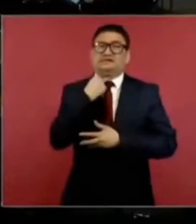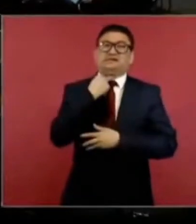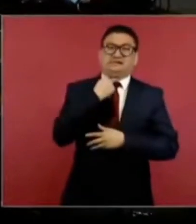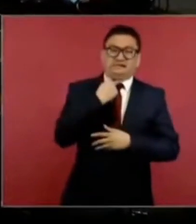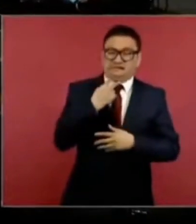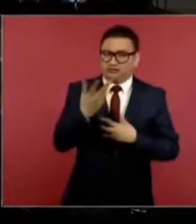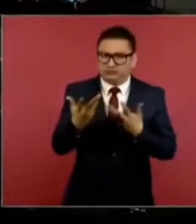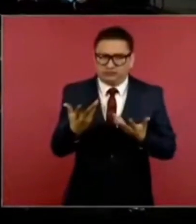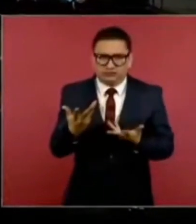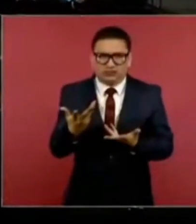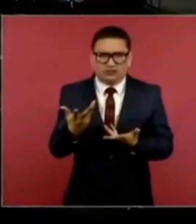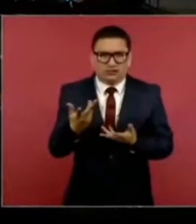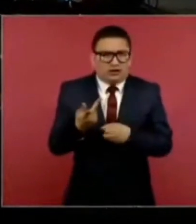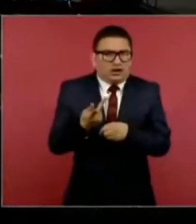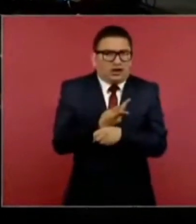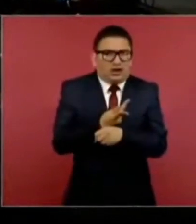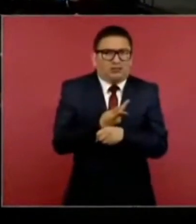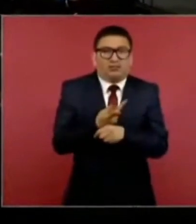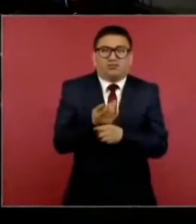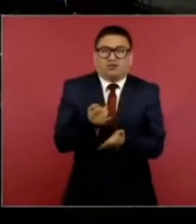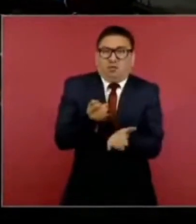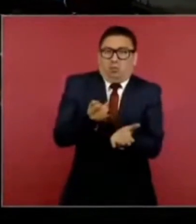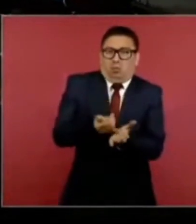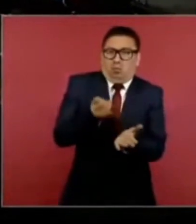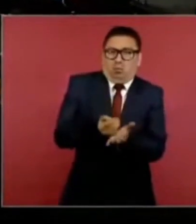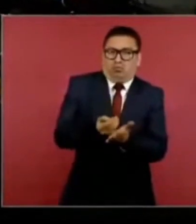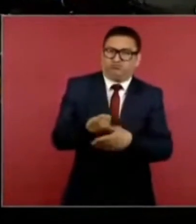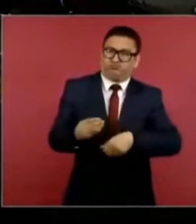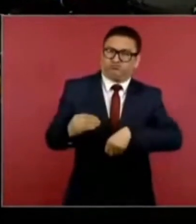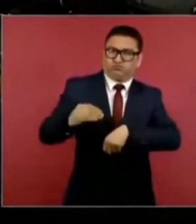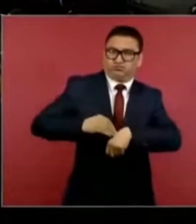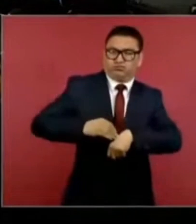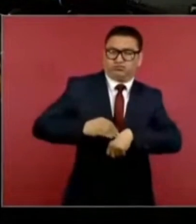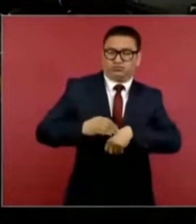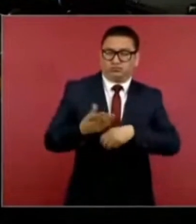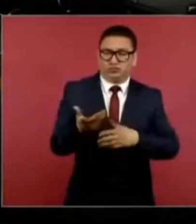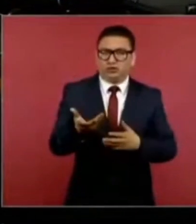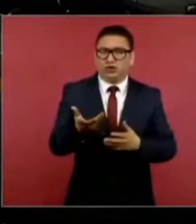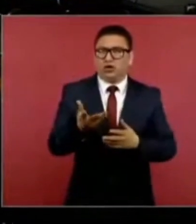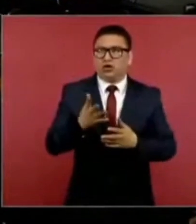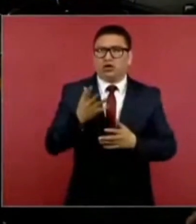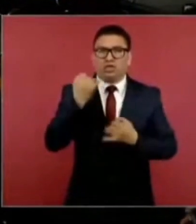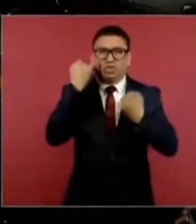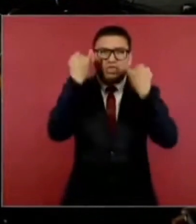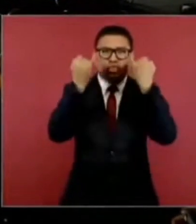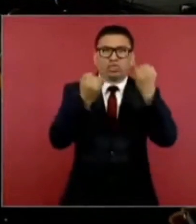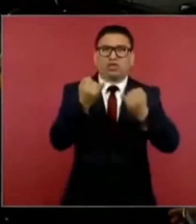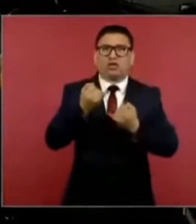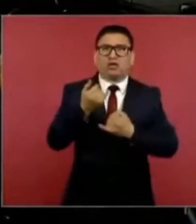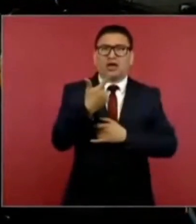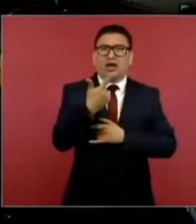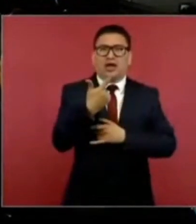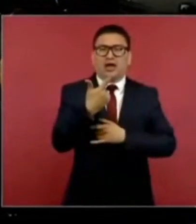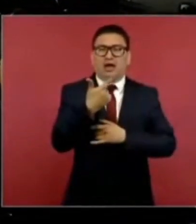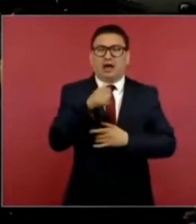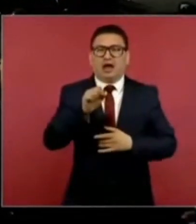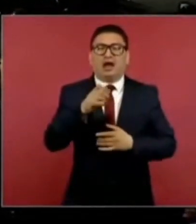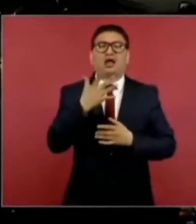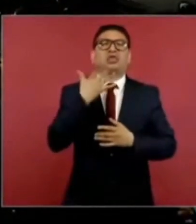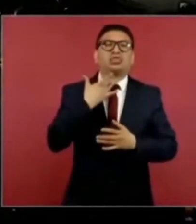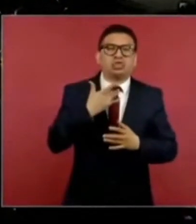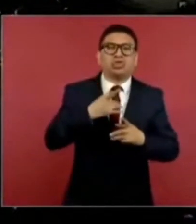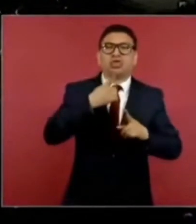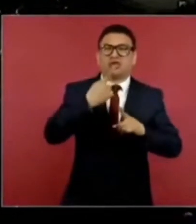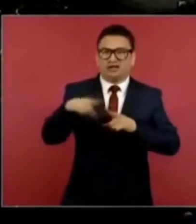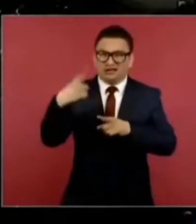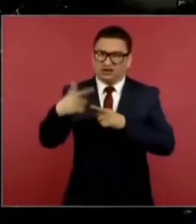había que aumentar impuestos, había que aumentarle el precio a las gasolinas, a